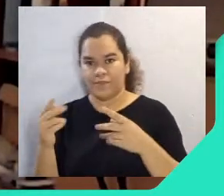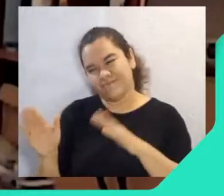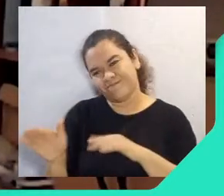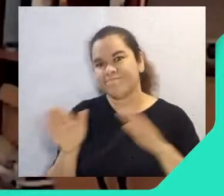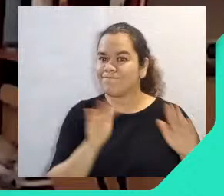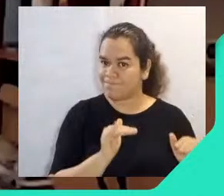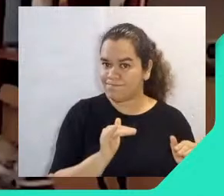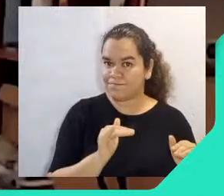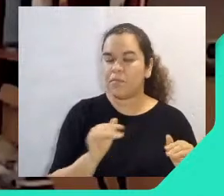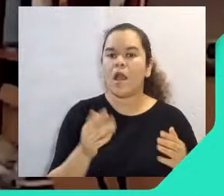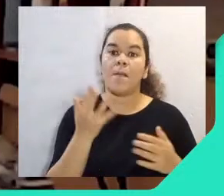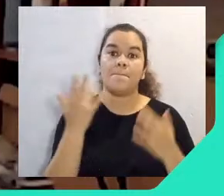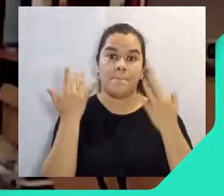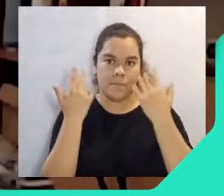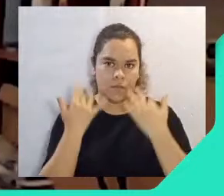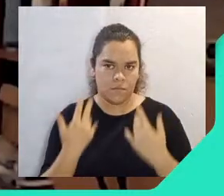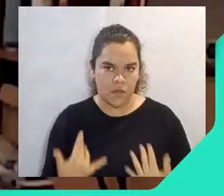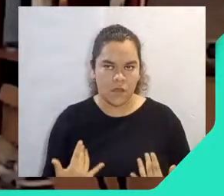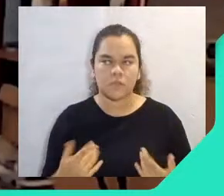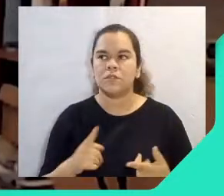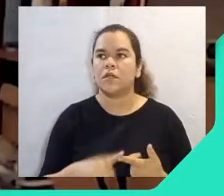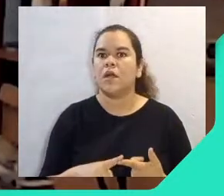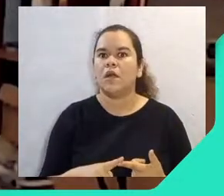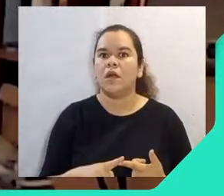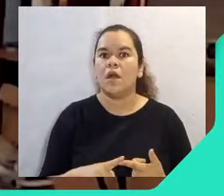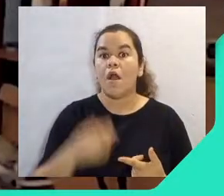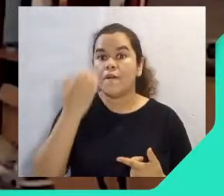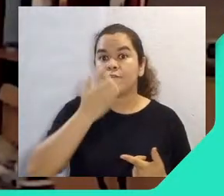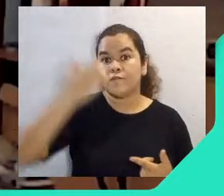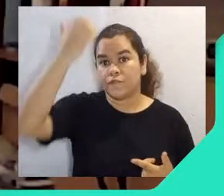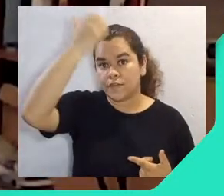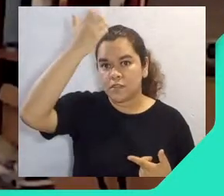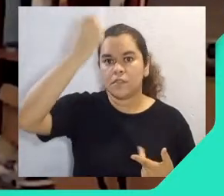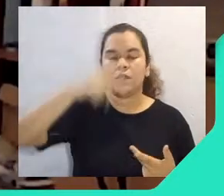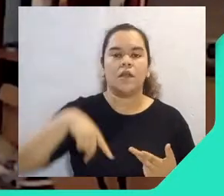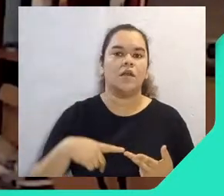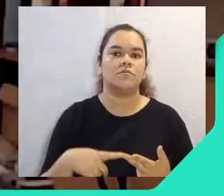van a tener materias de física, que van a ser la base